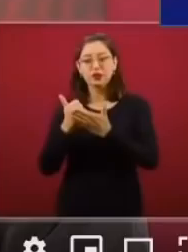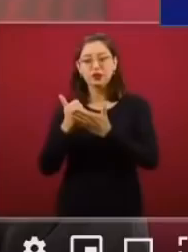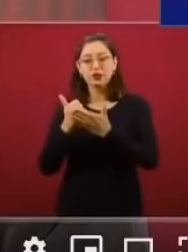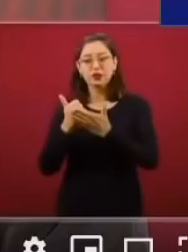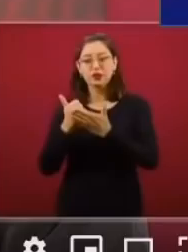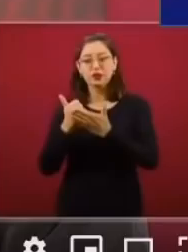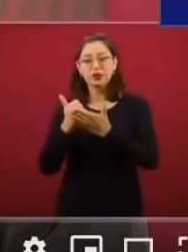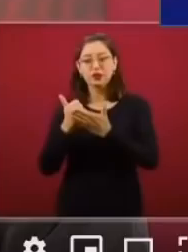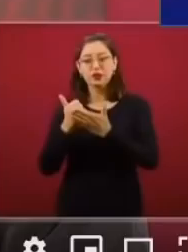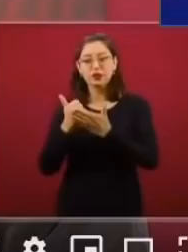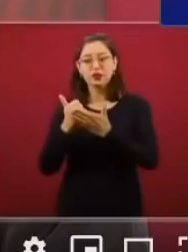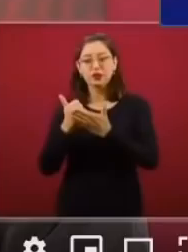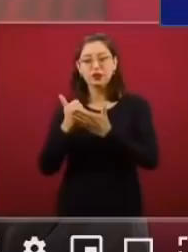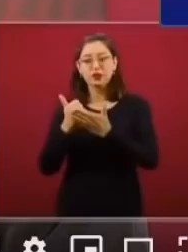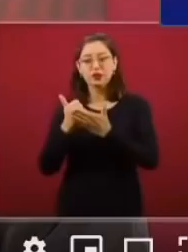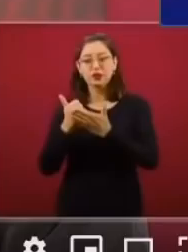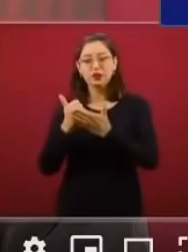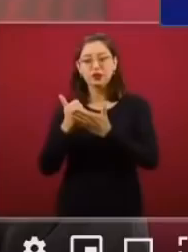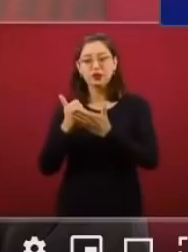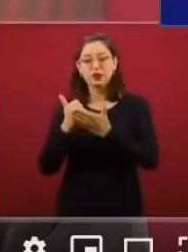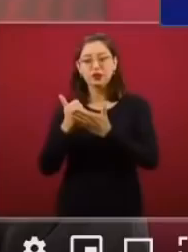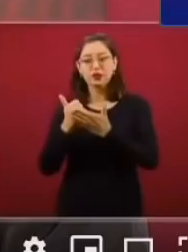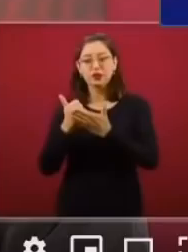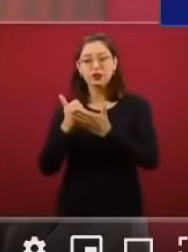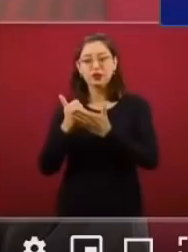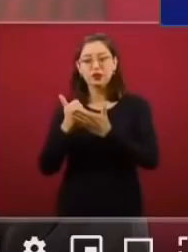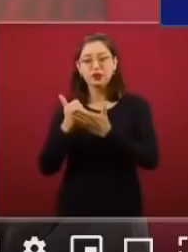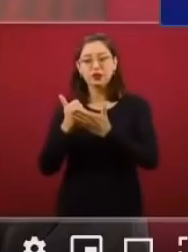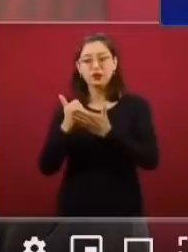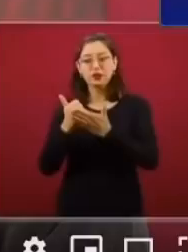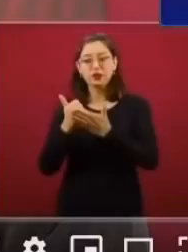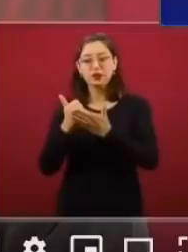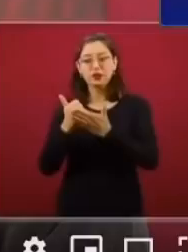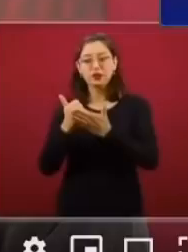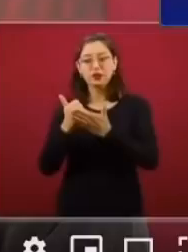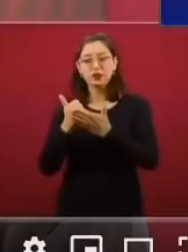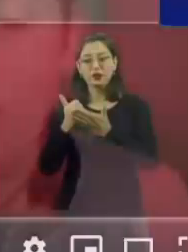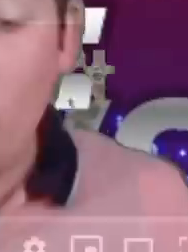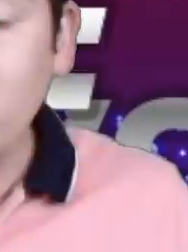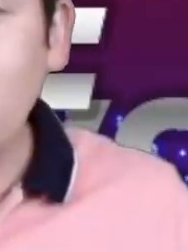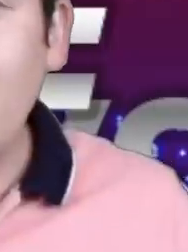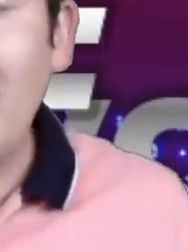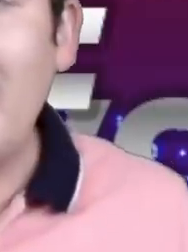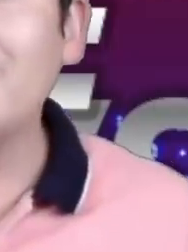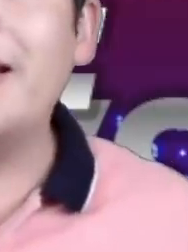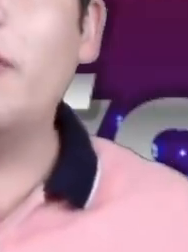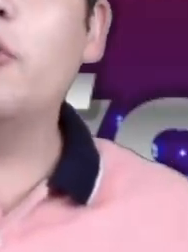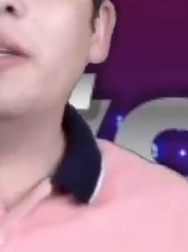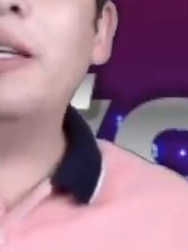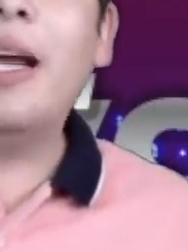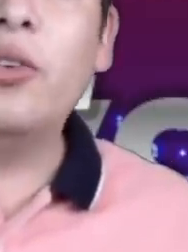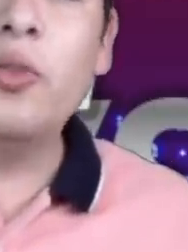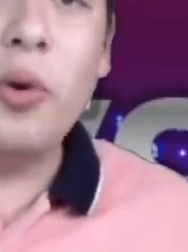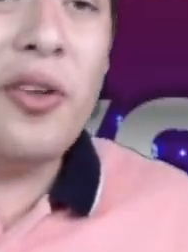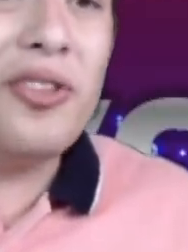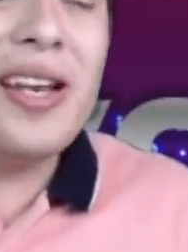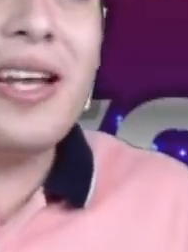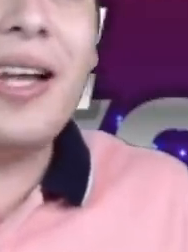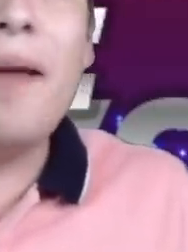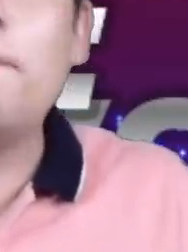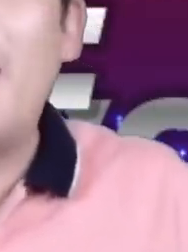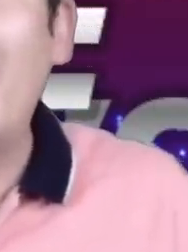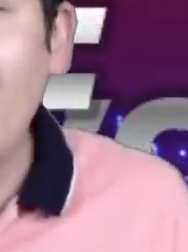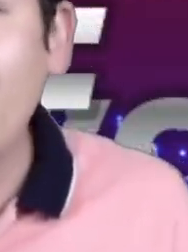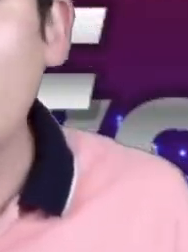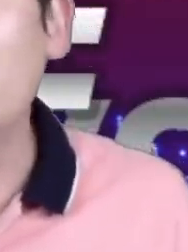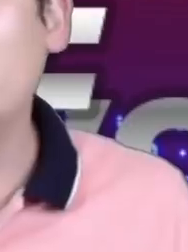en hacerse rico, en pensar que te vas a llevar millones de pesos a costa de las y los mexicanos. Por ello tiene